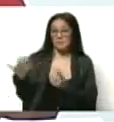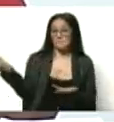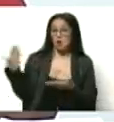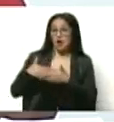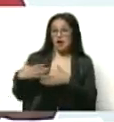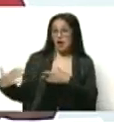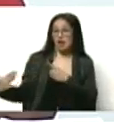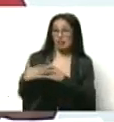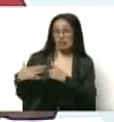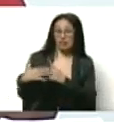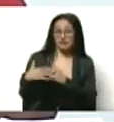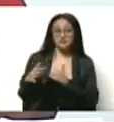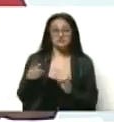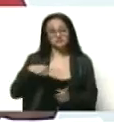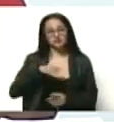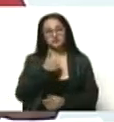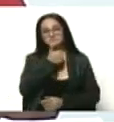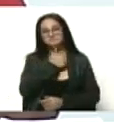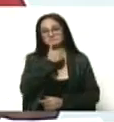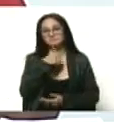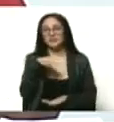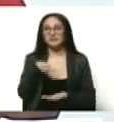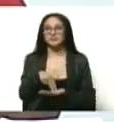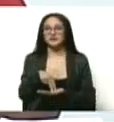bloqueo, aquí estamos de pie.